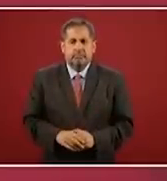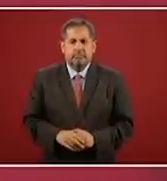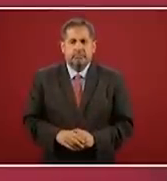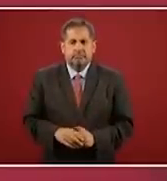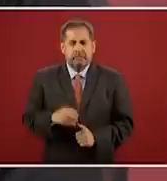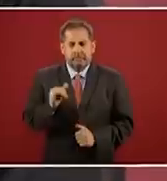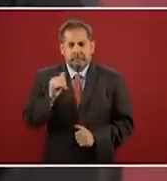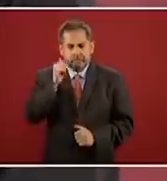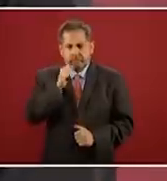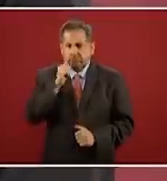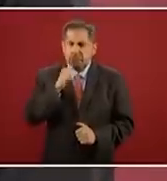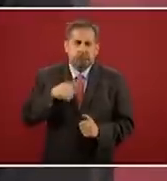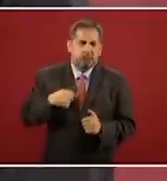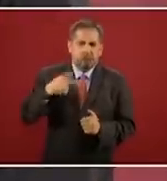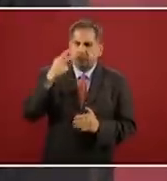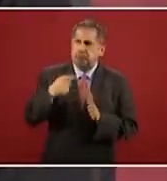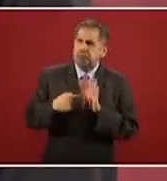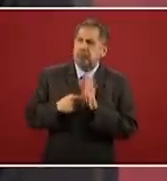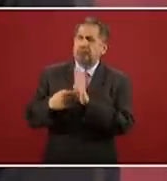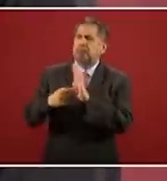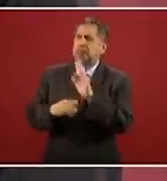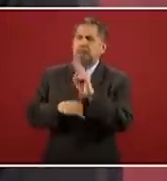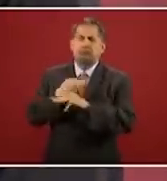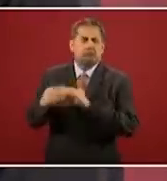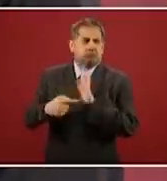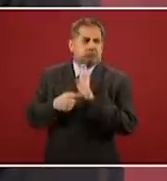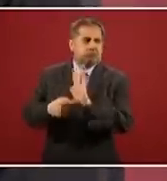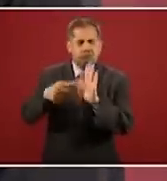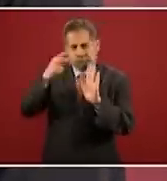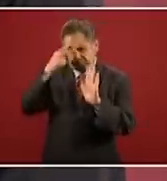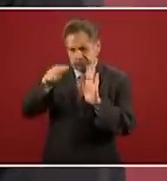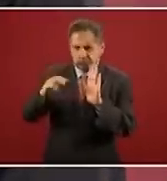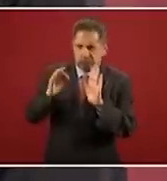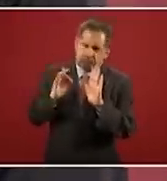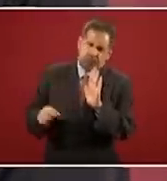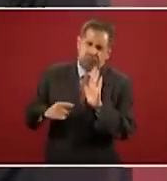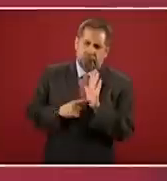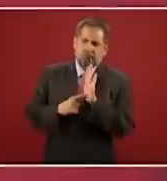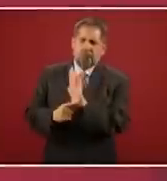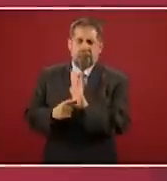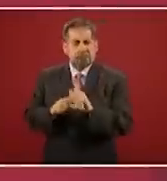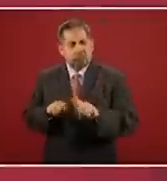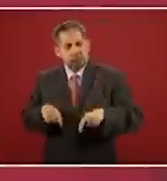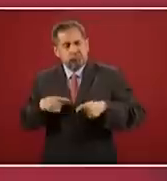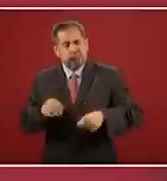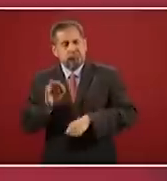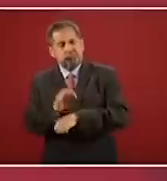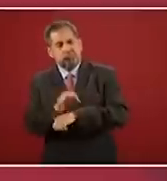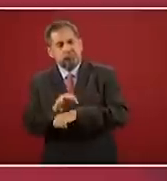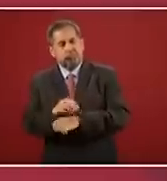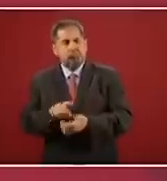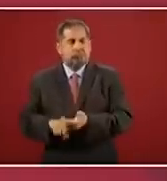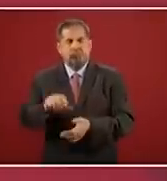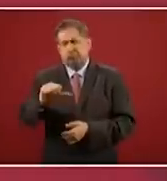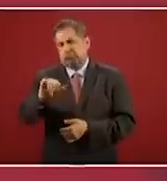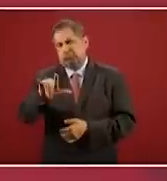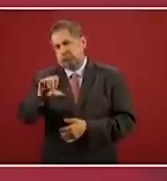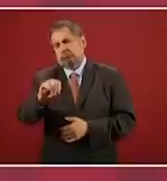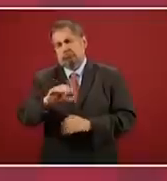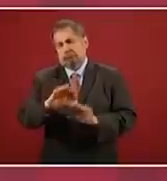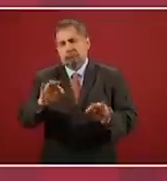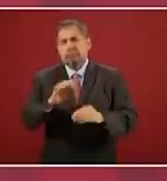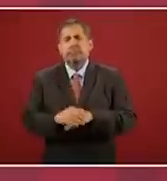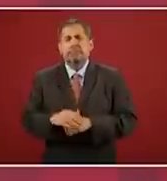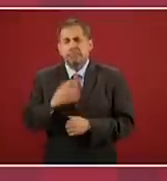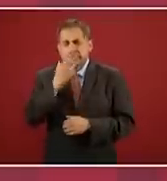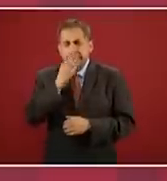que ha sido un ejemplo mundial en garantizar el derecho de asilo.